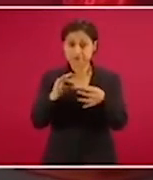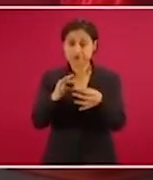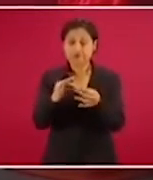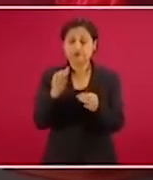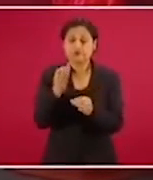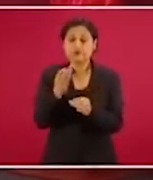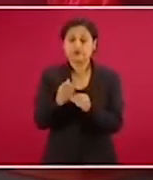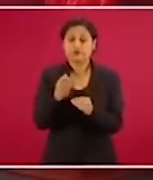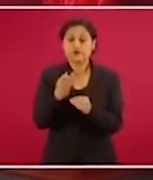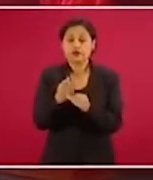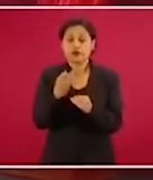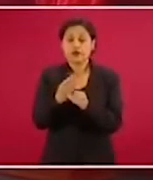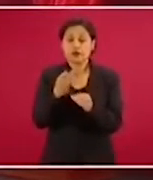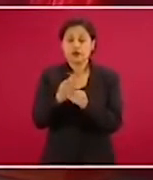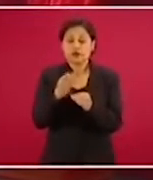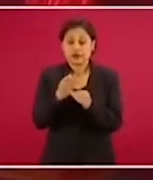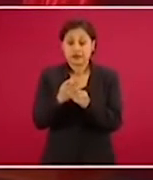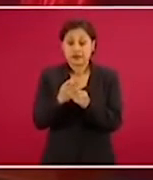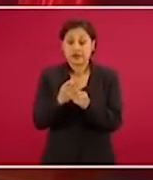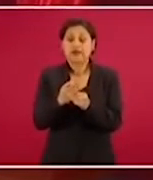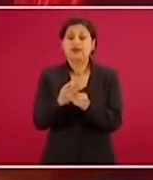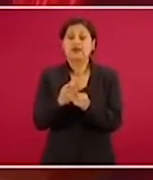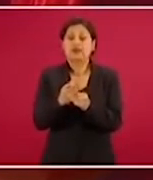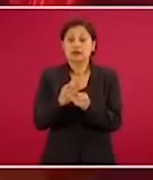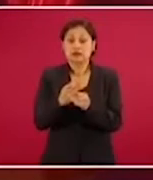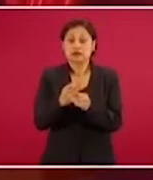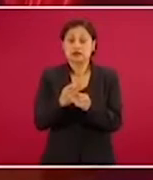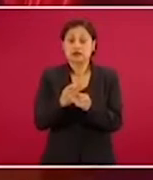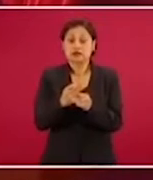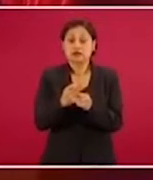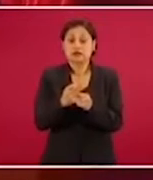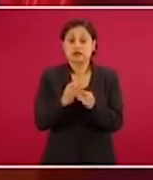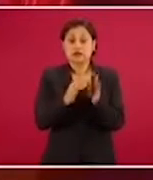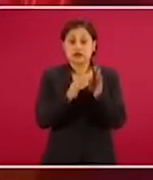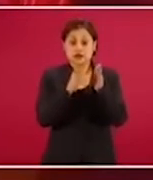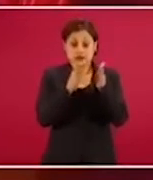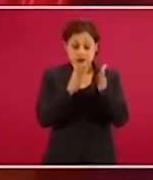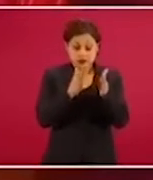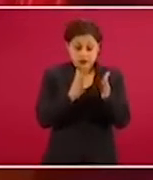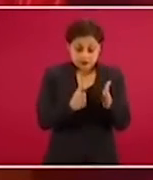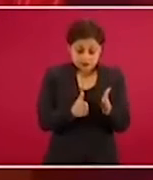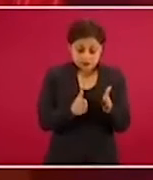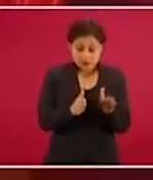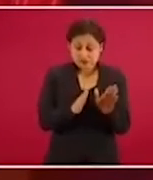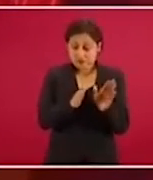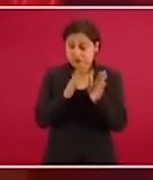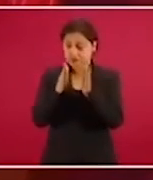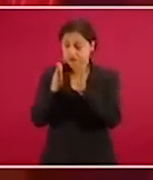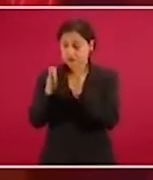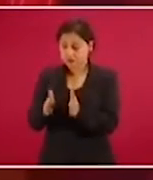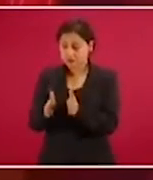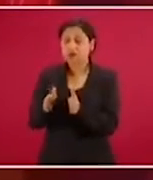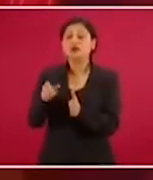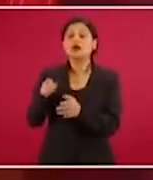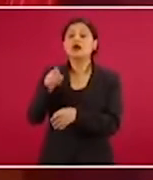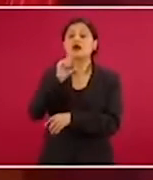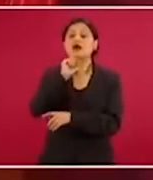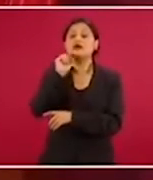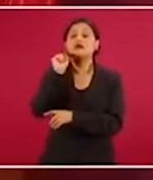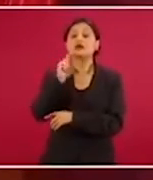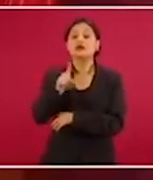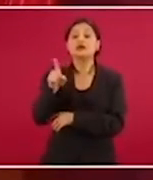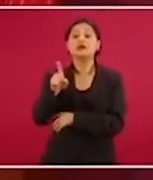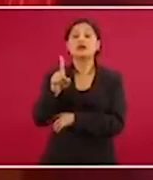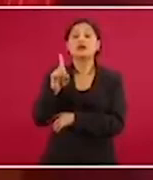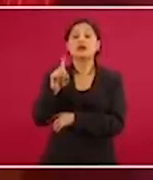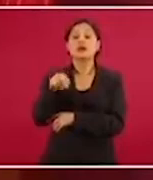inicial de preparación tanto el plan de marina como el plan dn3